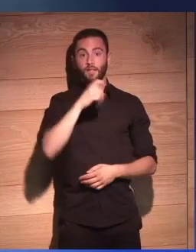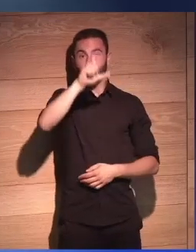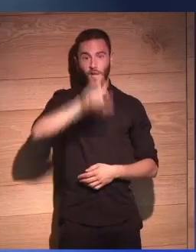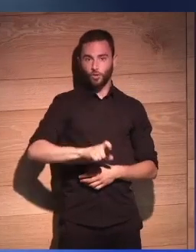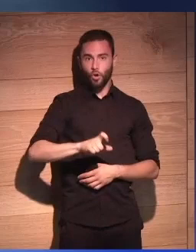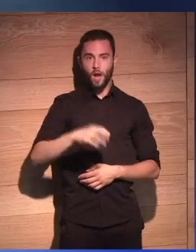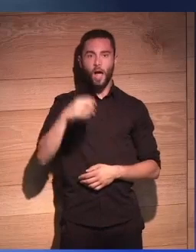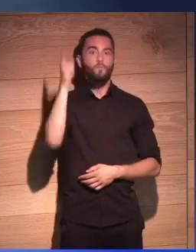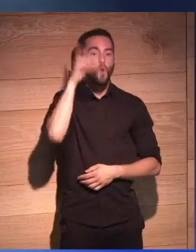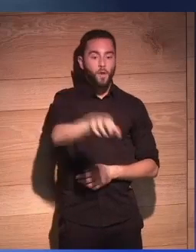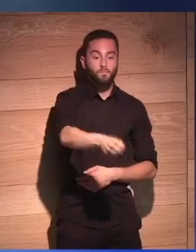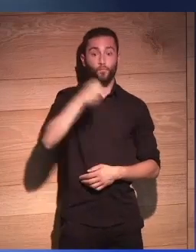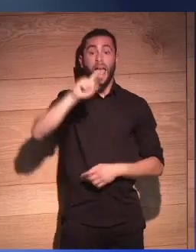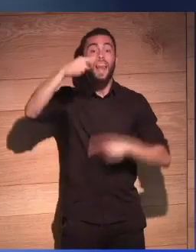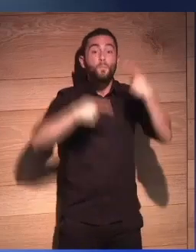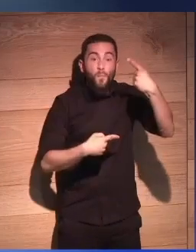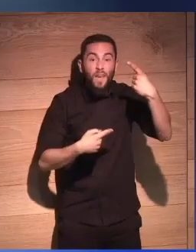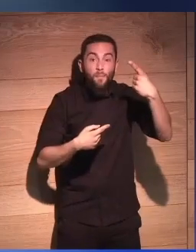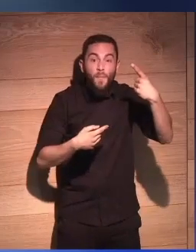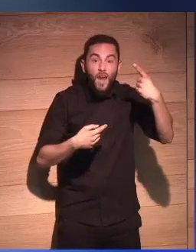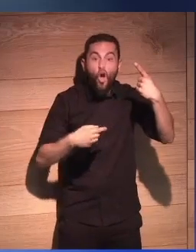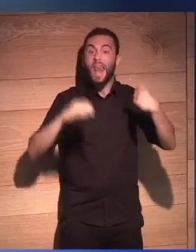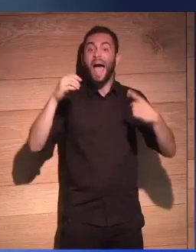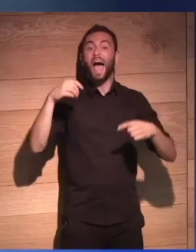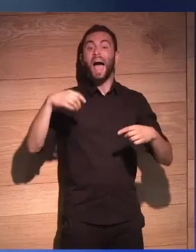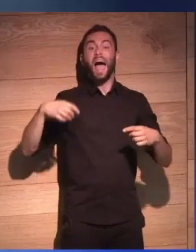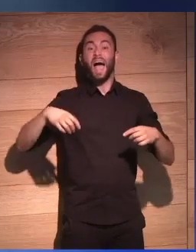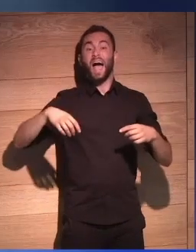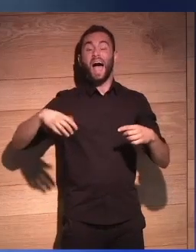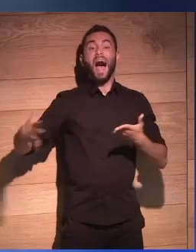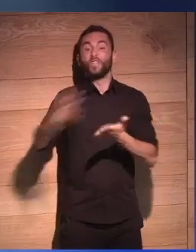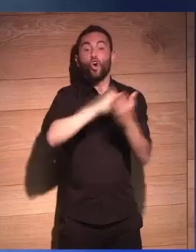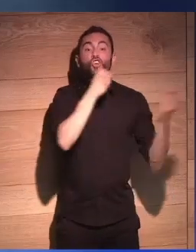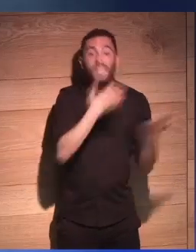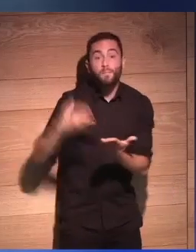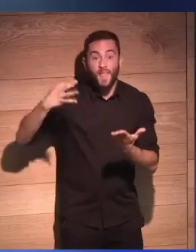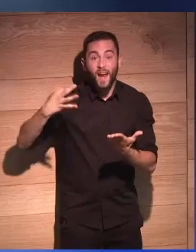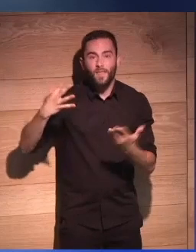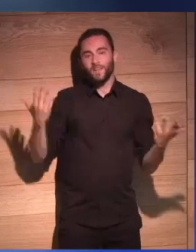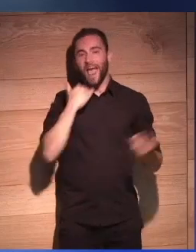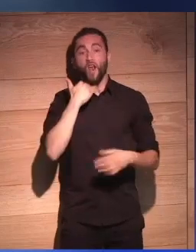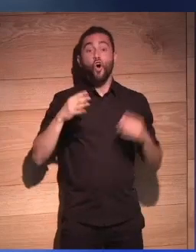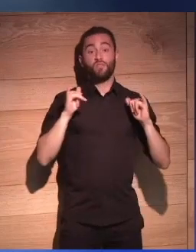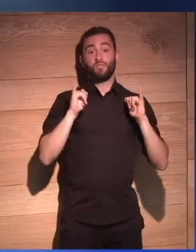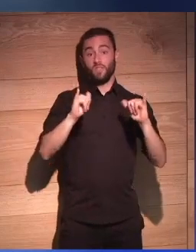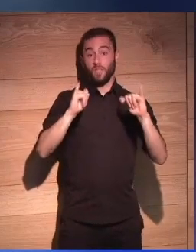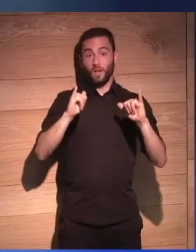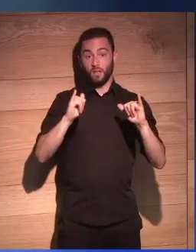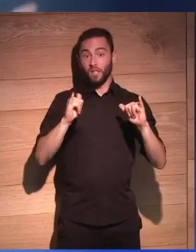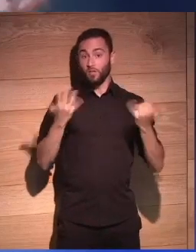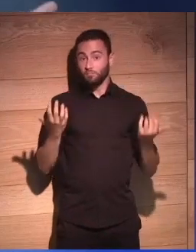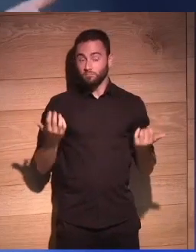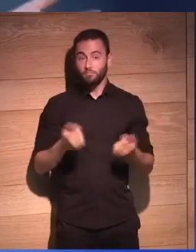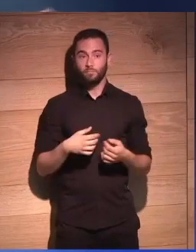un WhatsApp, paga la cuenta de todos, ¿no es cierto? Y es una manera muy divertida, ¿no? De decir, tenemos este momento,